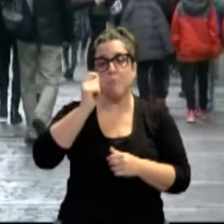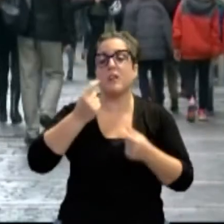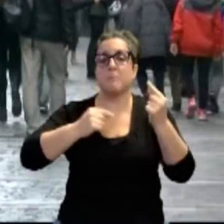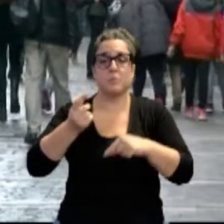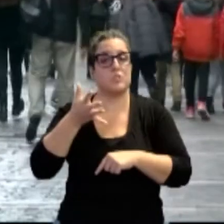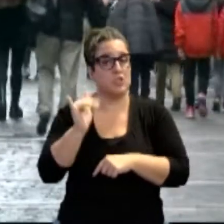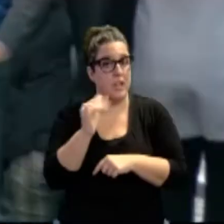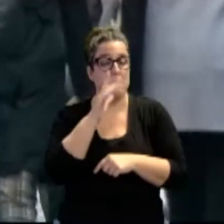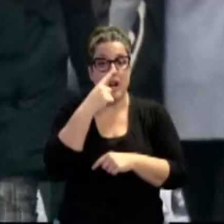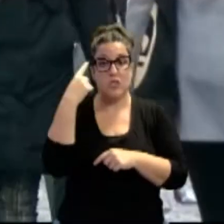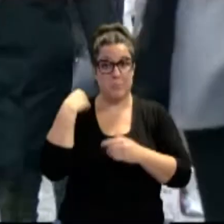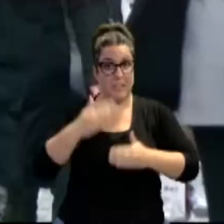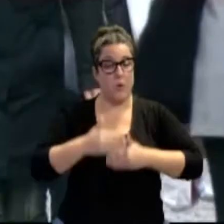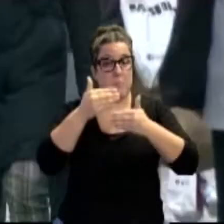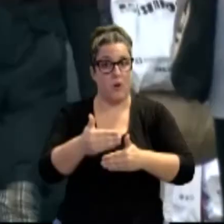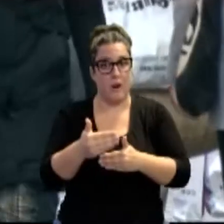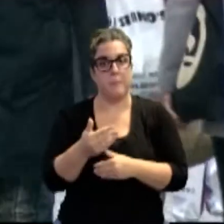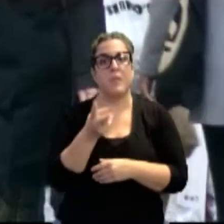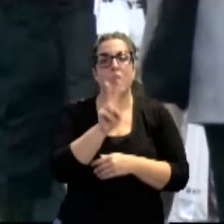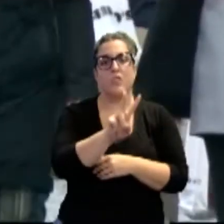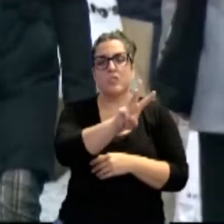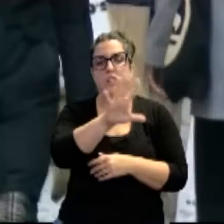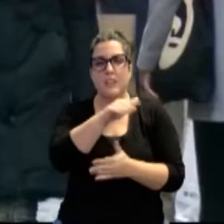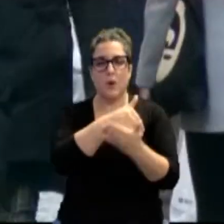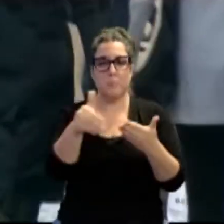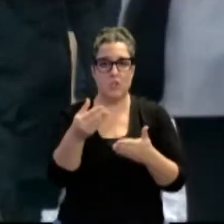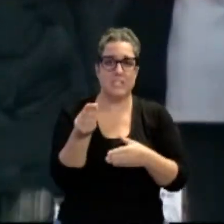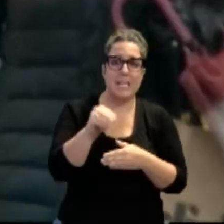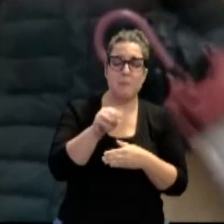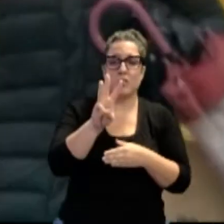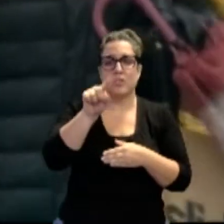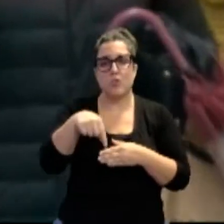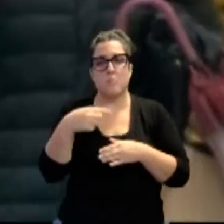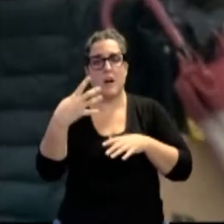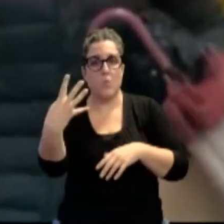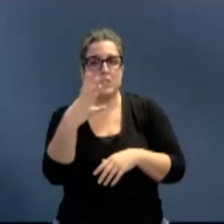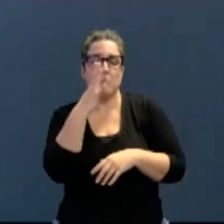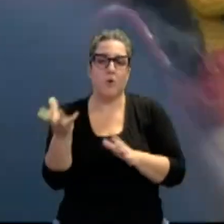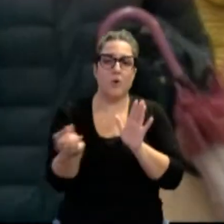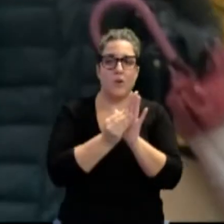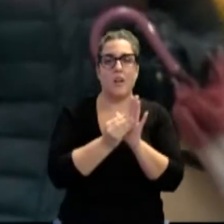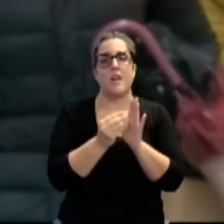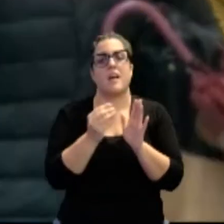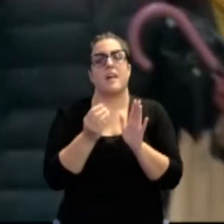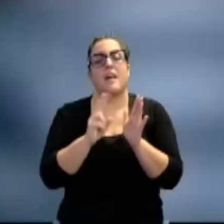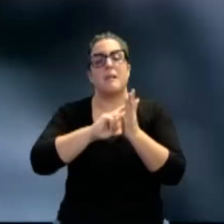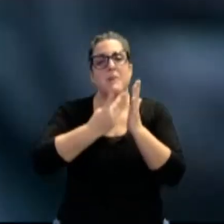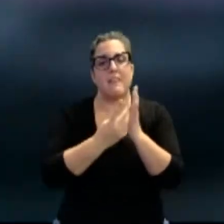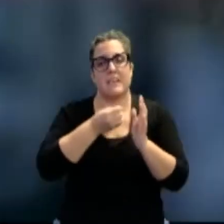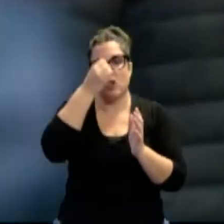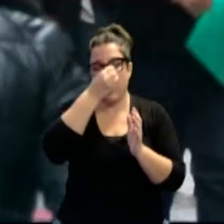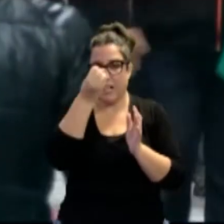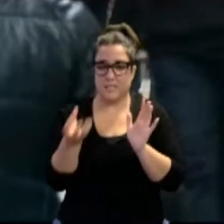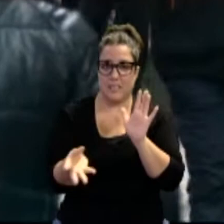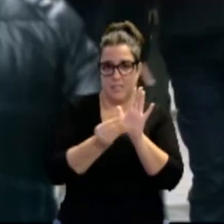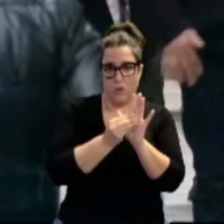la prórroga del pasado año, 235 millones con un incremento de 3,4 tras incorporarse las enmiendas socialistas al proyecto de Navarra